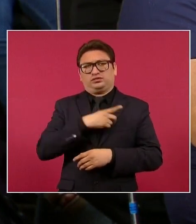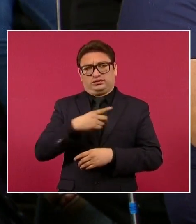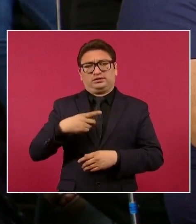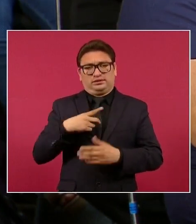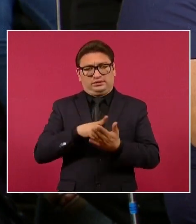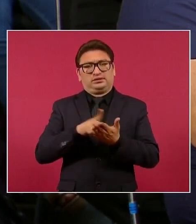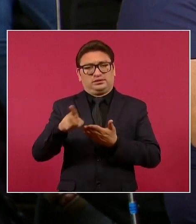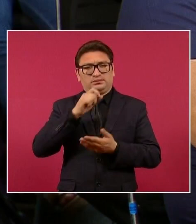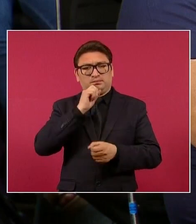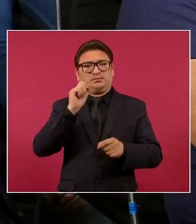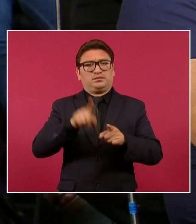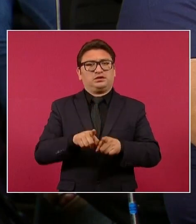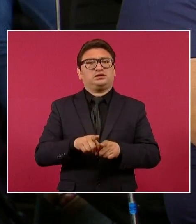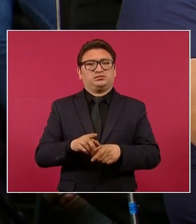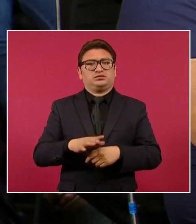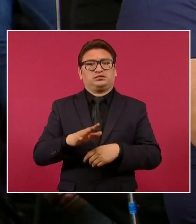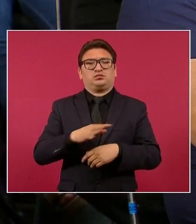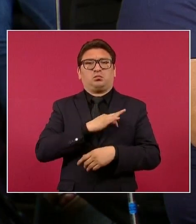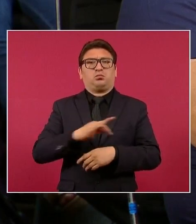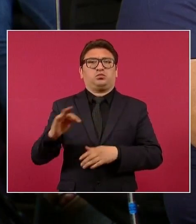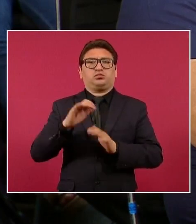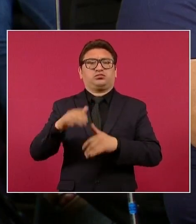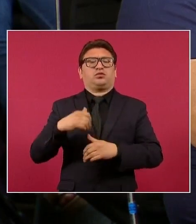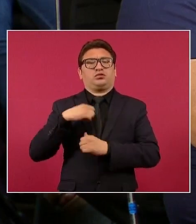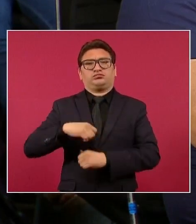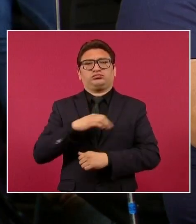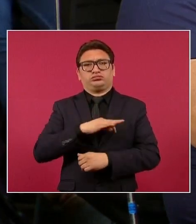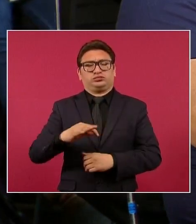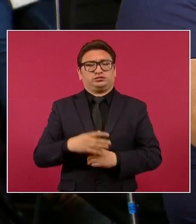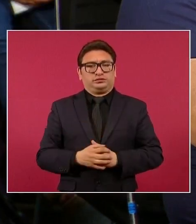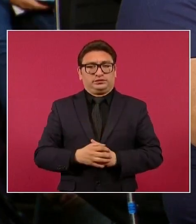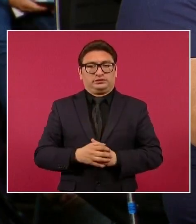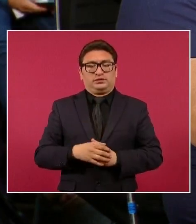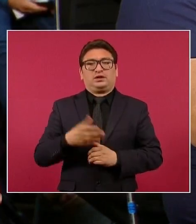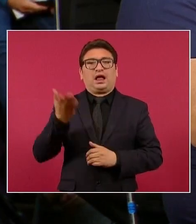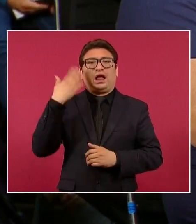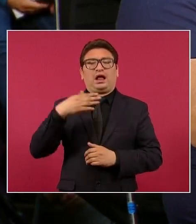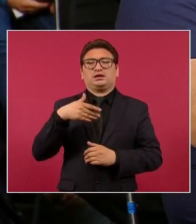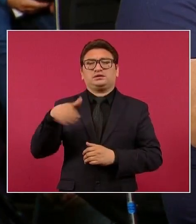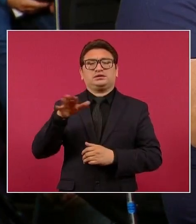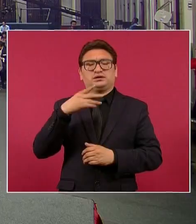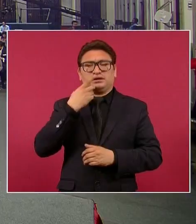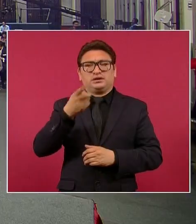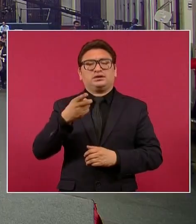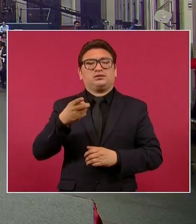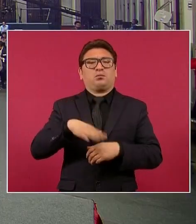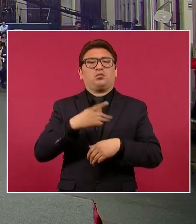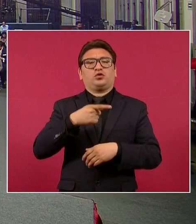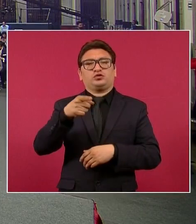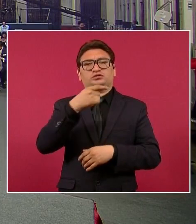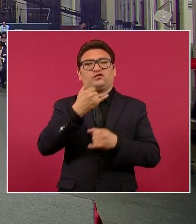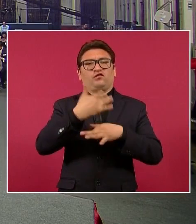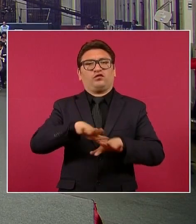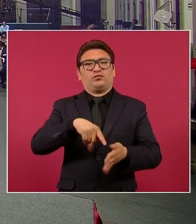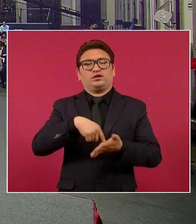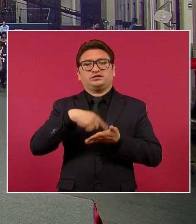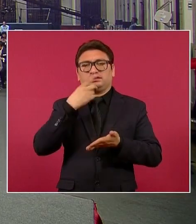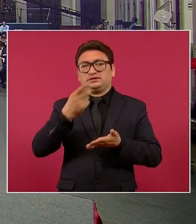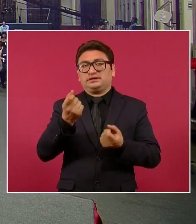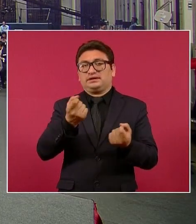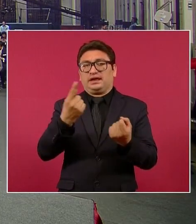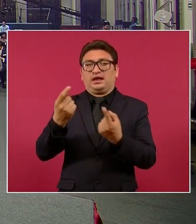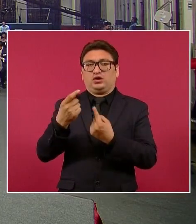aspirar a estos cargos? Usted había comentado que los había vetado porque tenía usted información de que